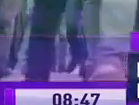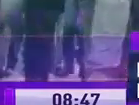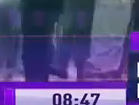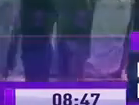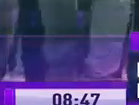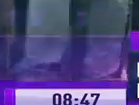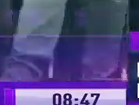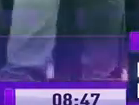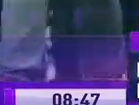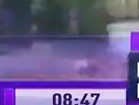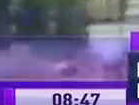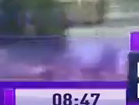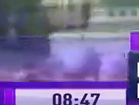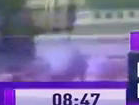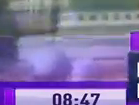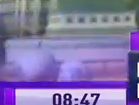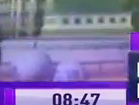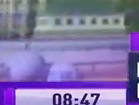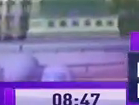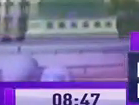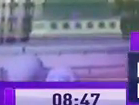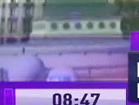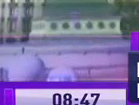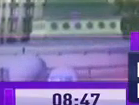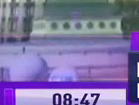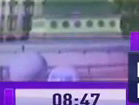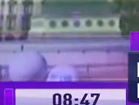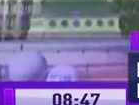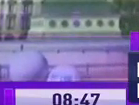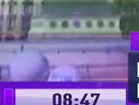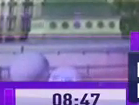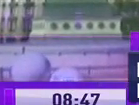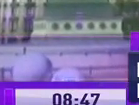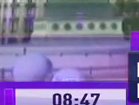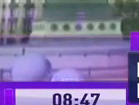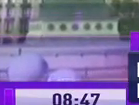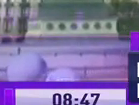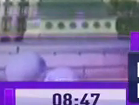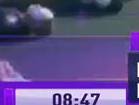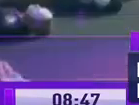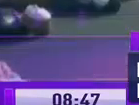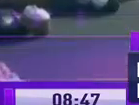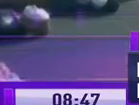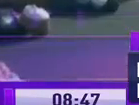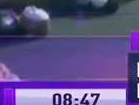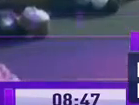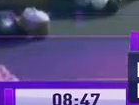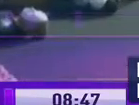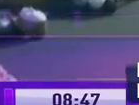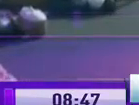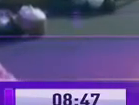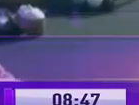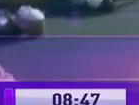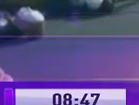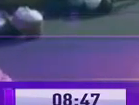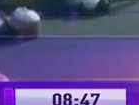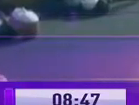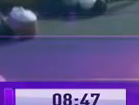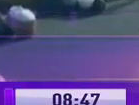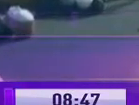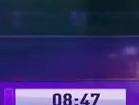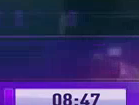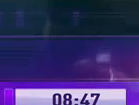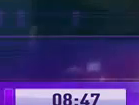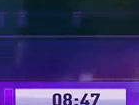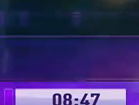de policías salen a protestar por mejores condiciones laborales. Esto y más al retornar en el primer noticiero de la comunidad. Una